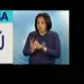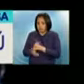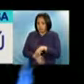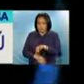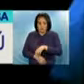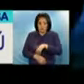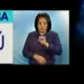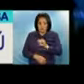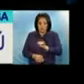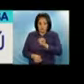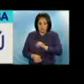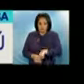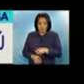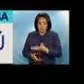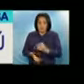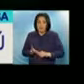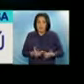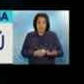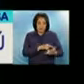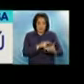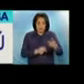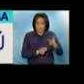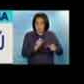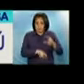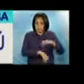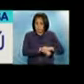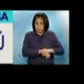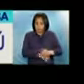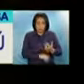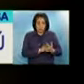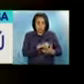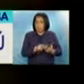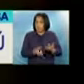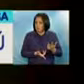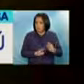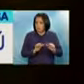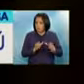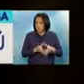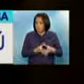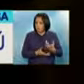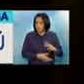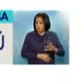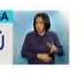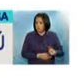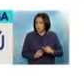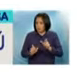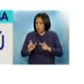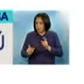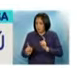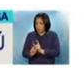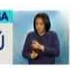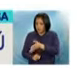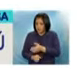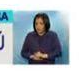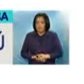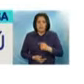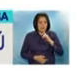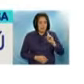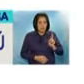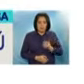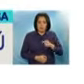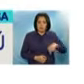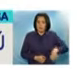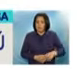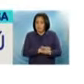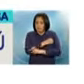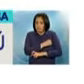ciudad. En esta ocasión se detuvo a 3 ciudadanos. Uno de los delitos de esta banda es el robo a personas y cuyas denuncias en el